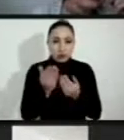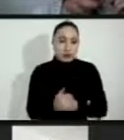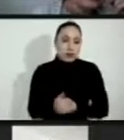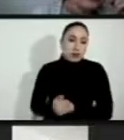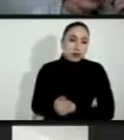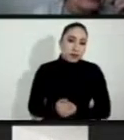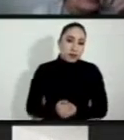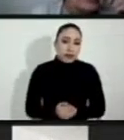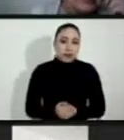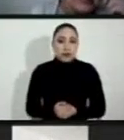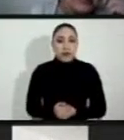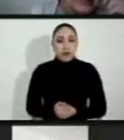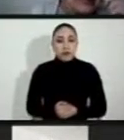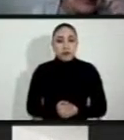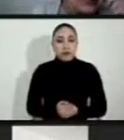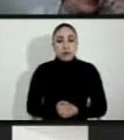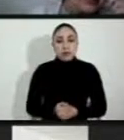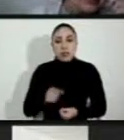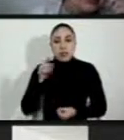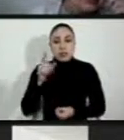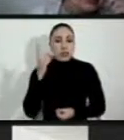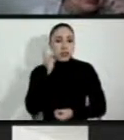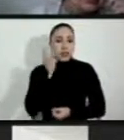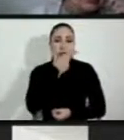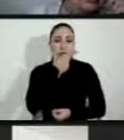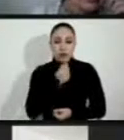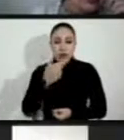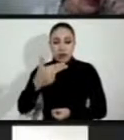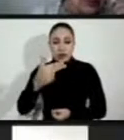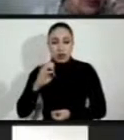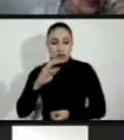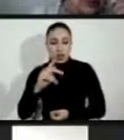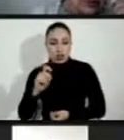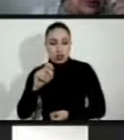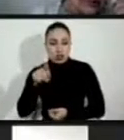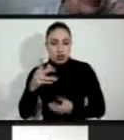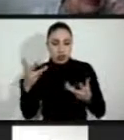el diputado proponente